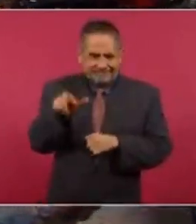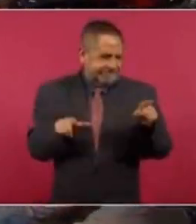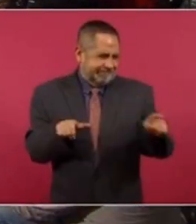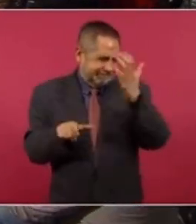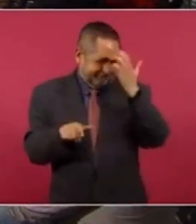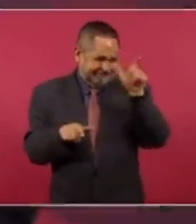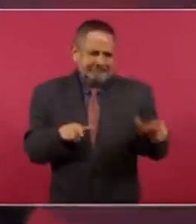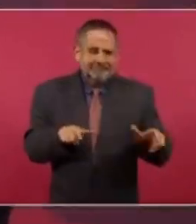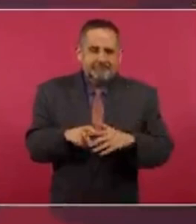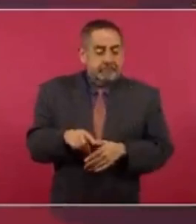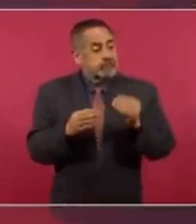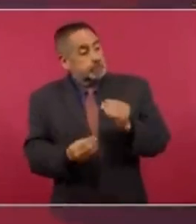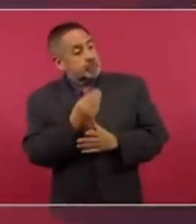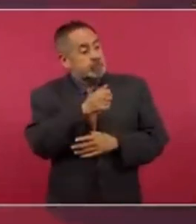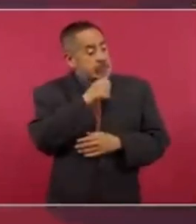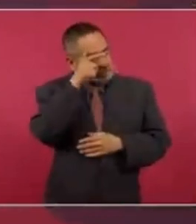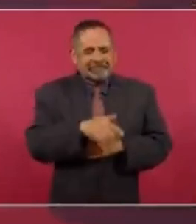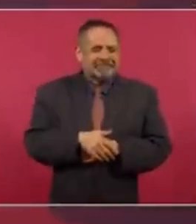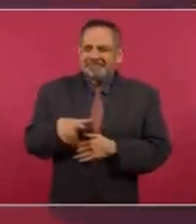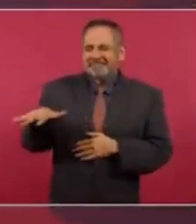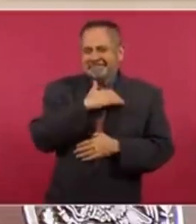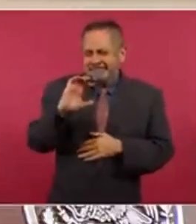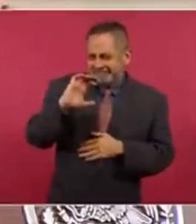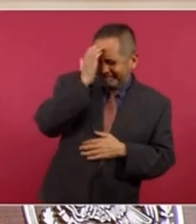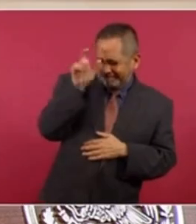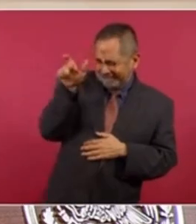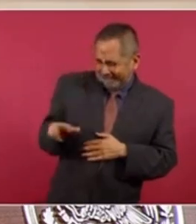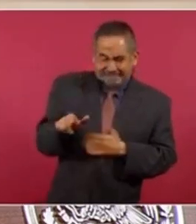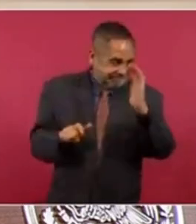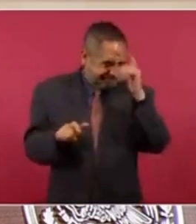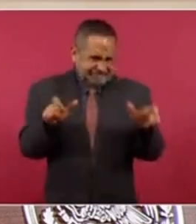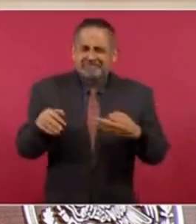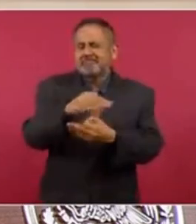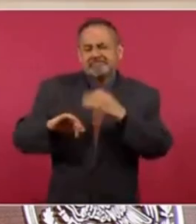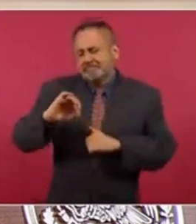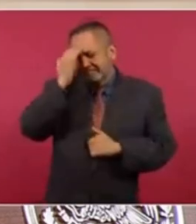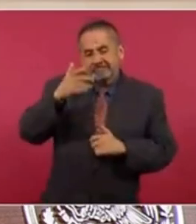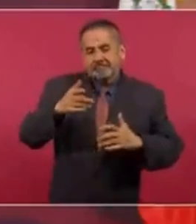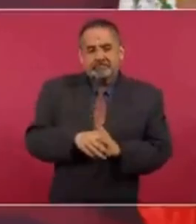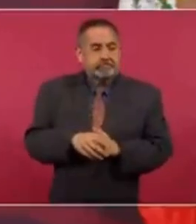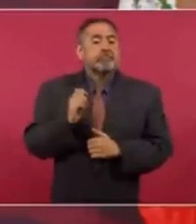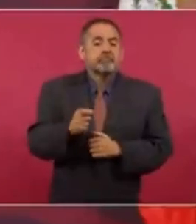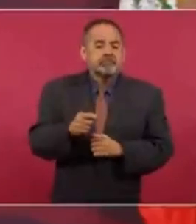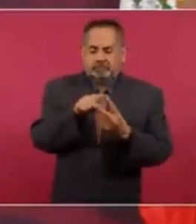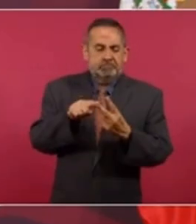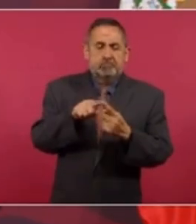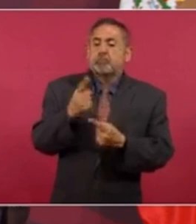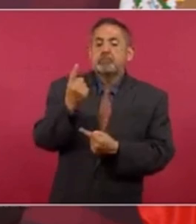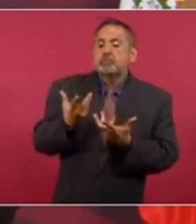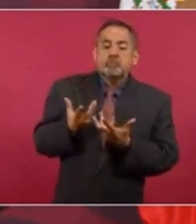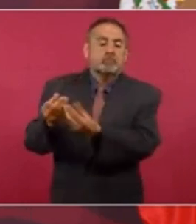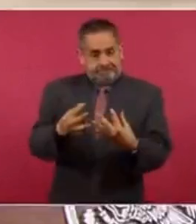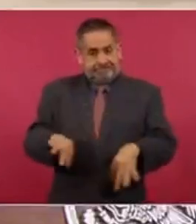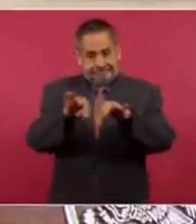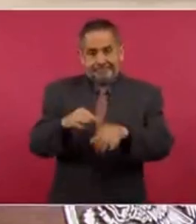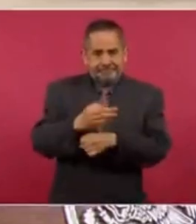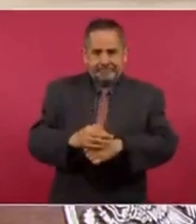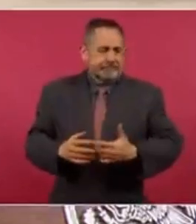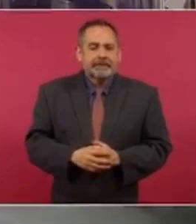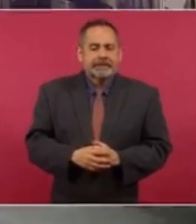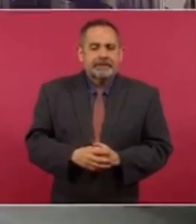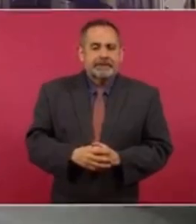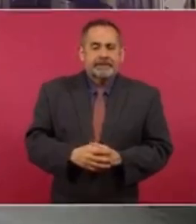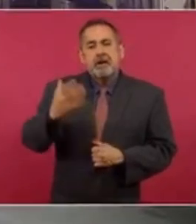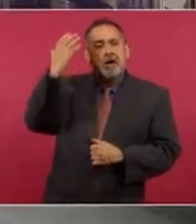hay para dónde hacerse. Es estar con el pueblo o con la oligarquía. Antes